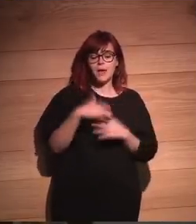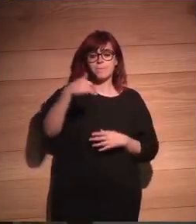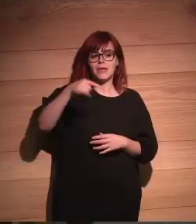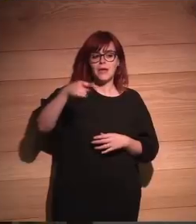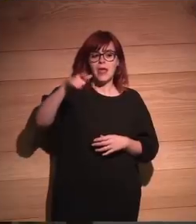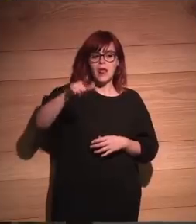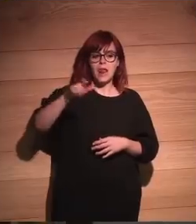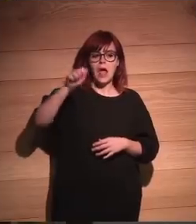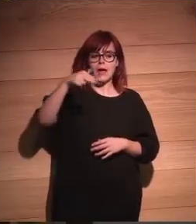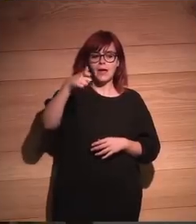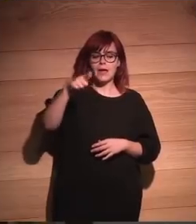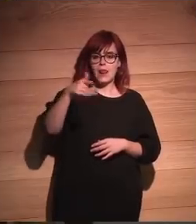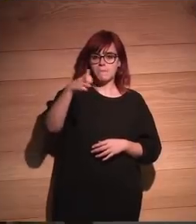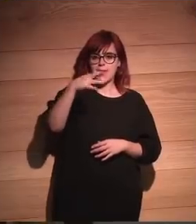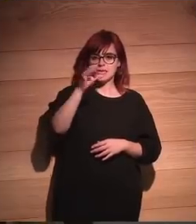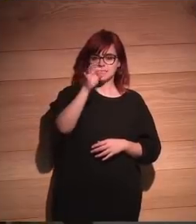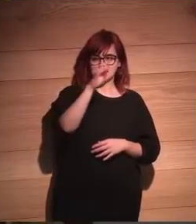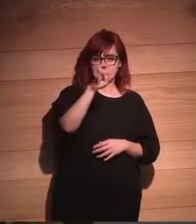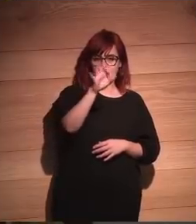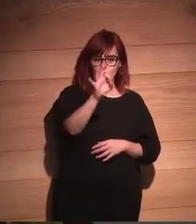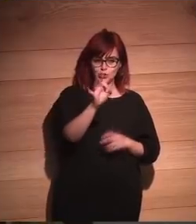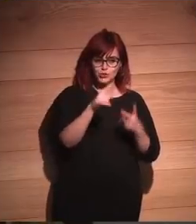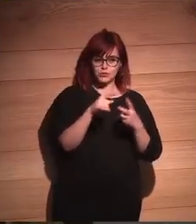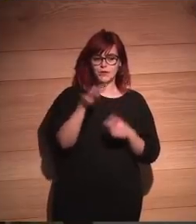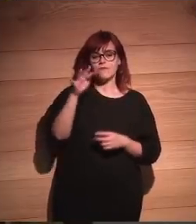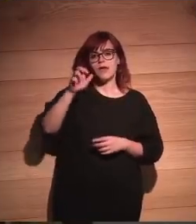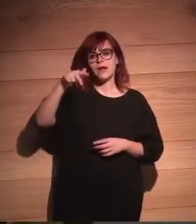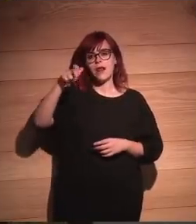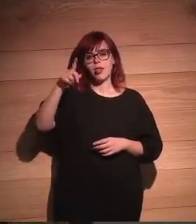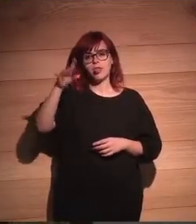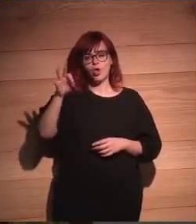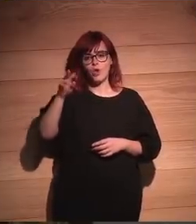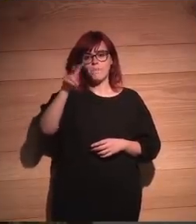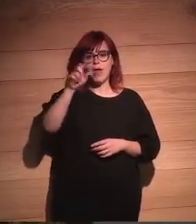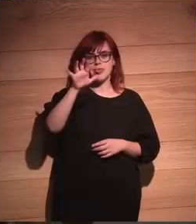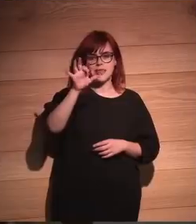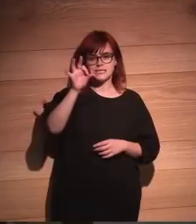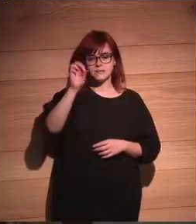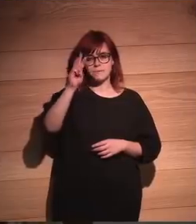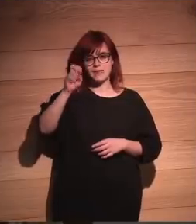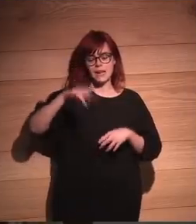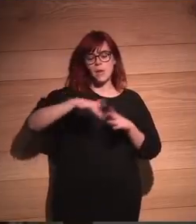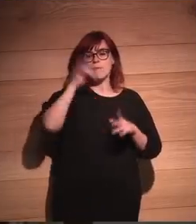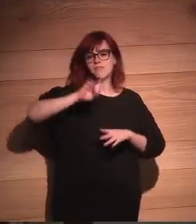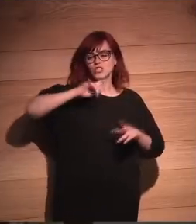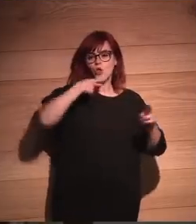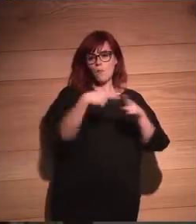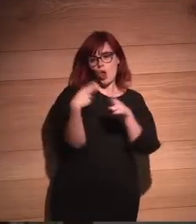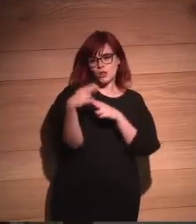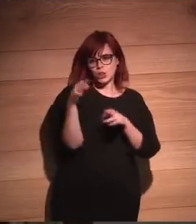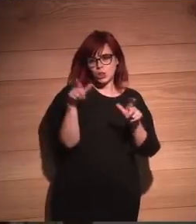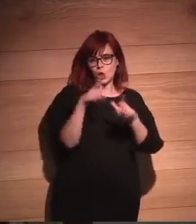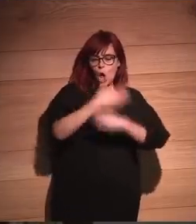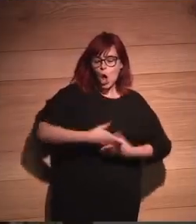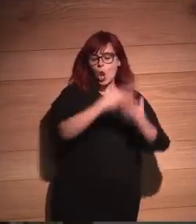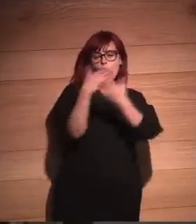Ballesteros, por seguir el orden, ya ha intervenido, y Fernando Vallespín es profesor, politólogo, catedrático